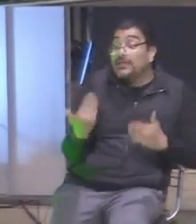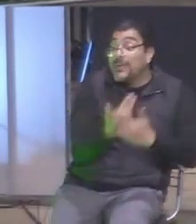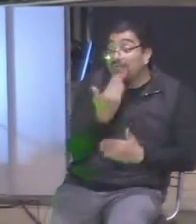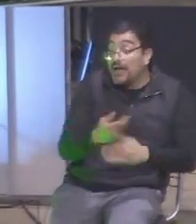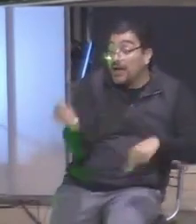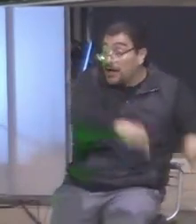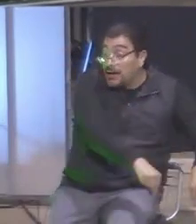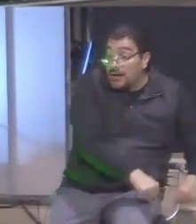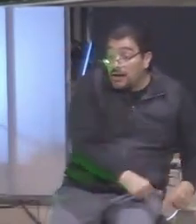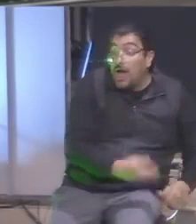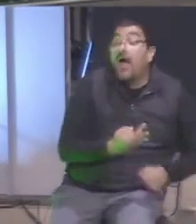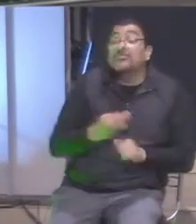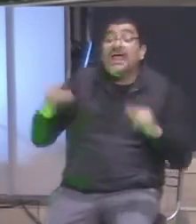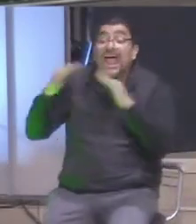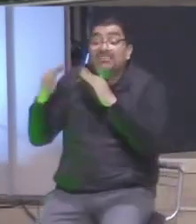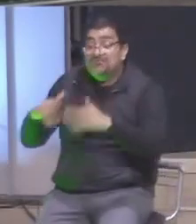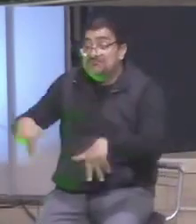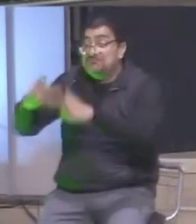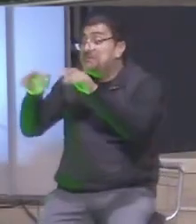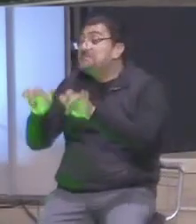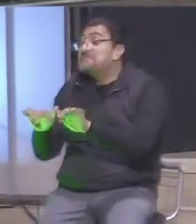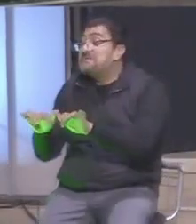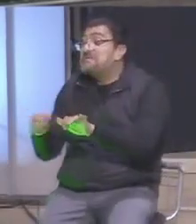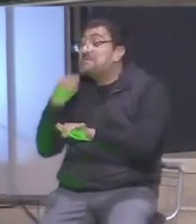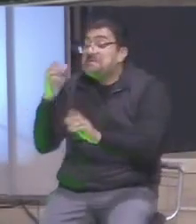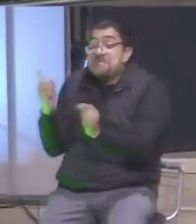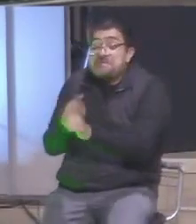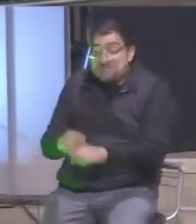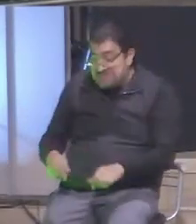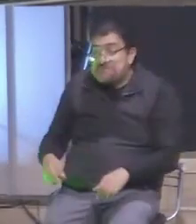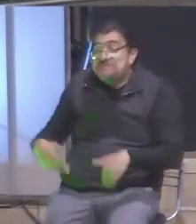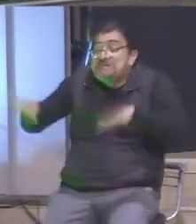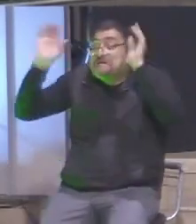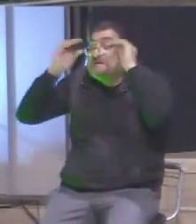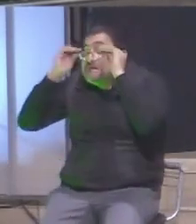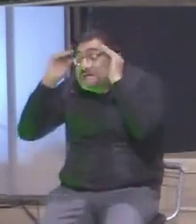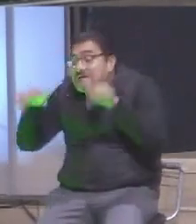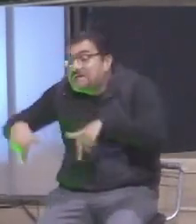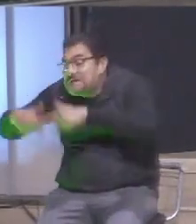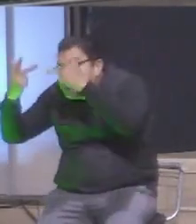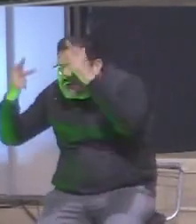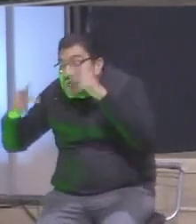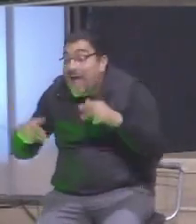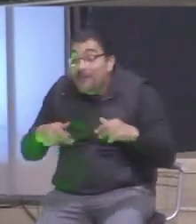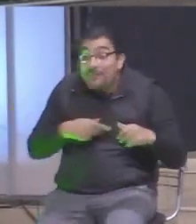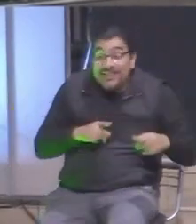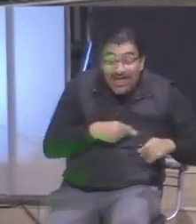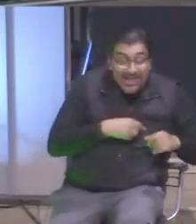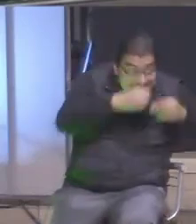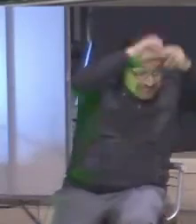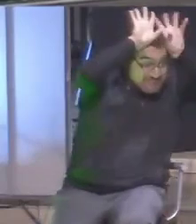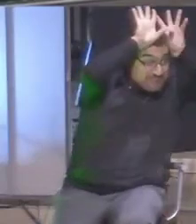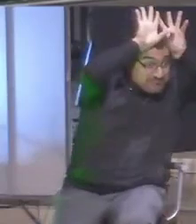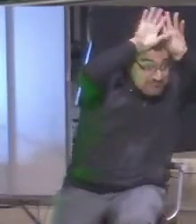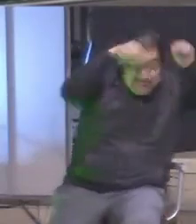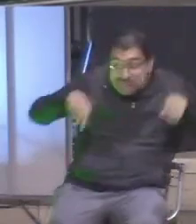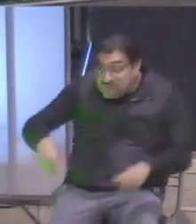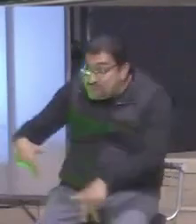por en tu casa en chanclas sin bañarte hay un Hay unos que oran y no se han lavado ni los